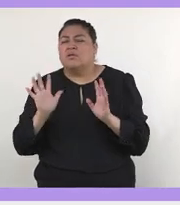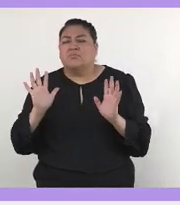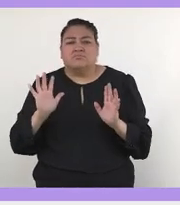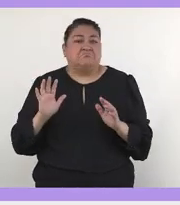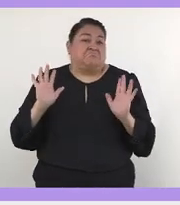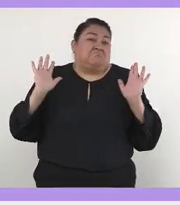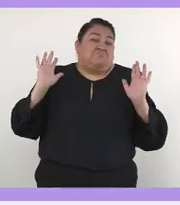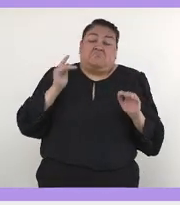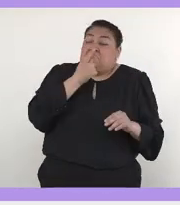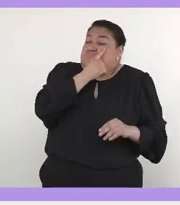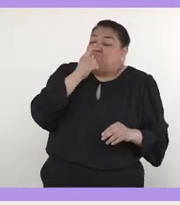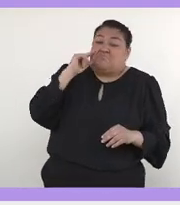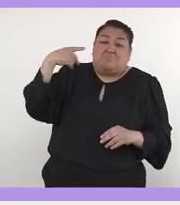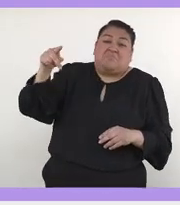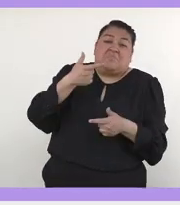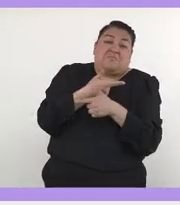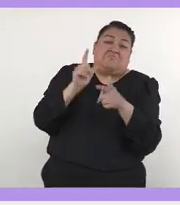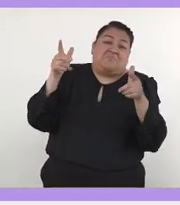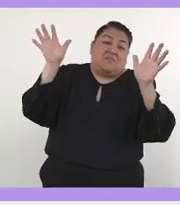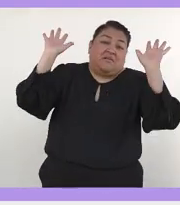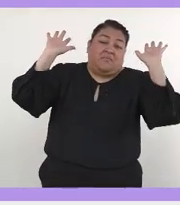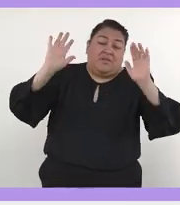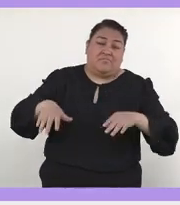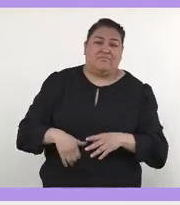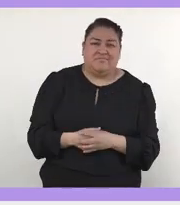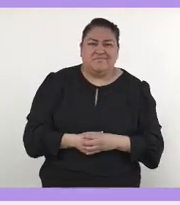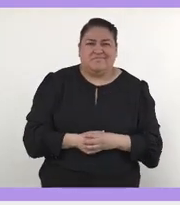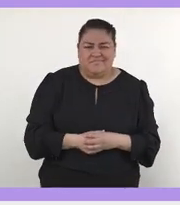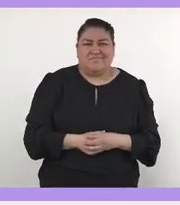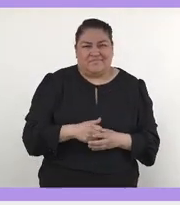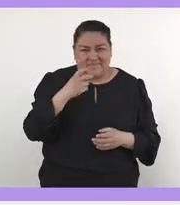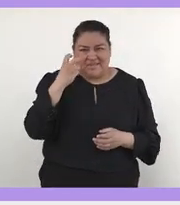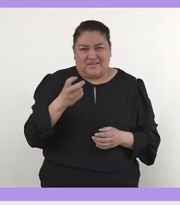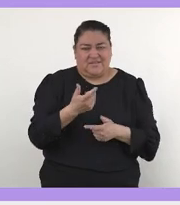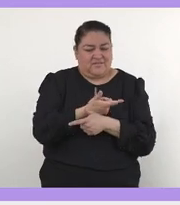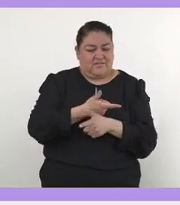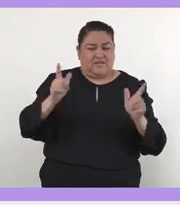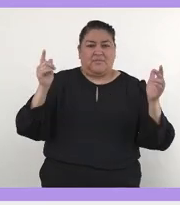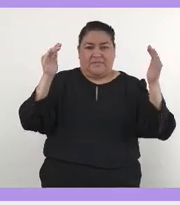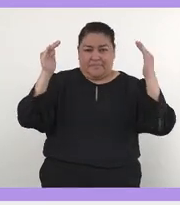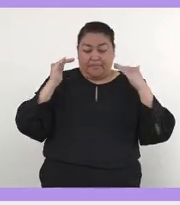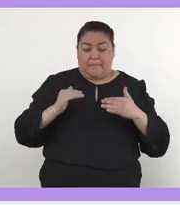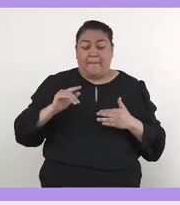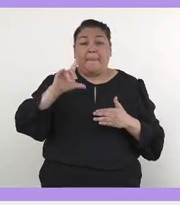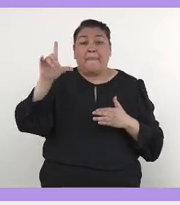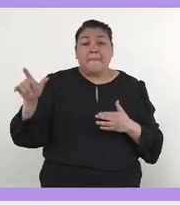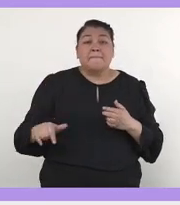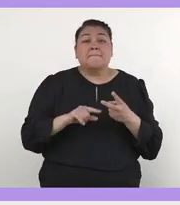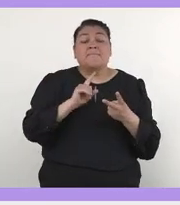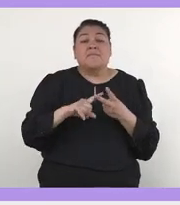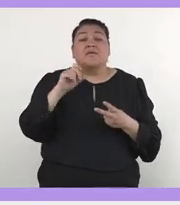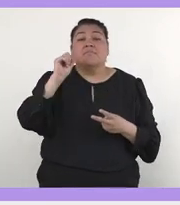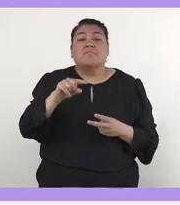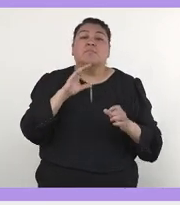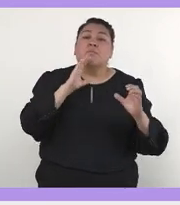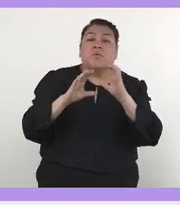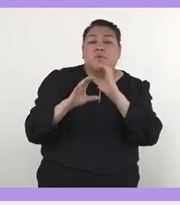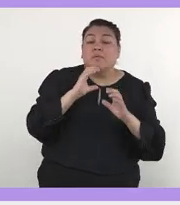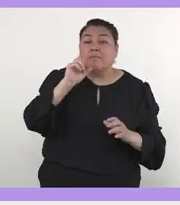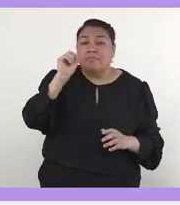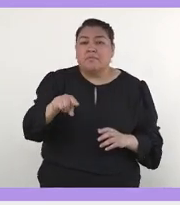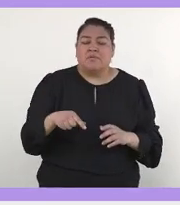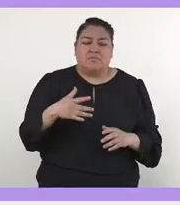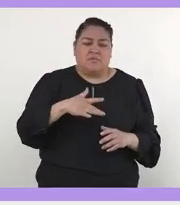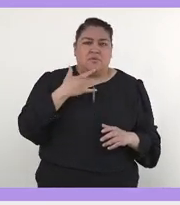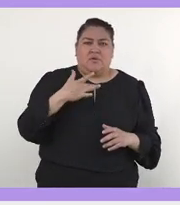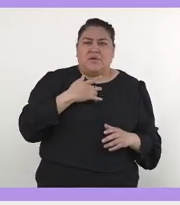usted o sea lo que quieran pues quién voy a hacer yo para decirles Cuál es el que tienen que utilizar ustedes el que ustedes quieran Y a partir de eso hacer esa comunicación si les están